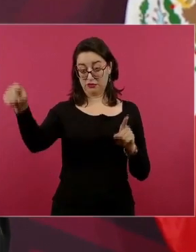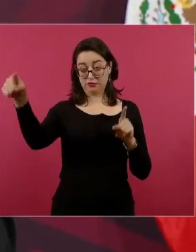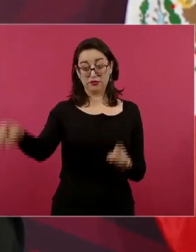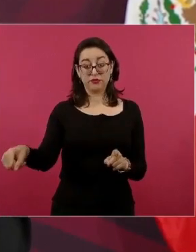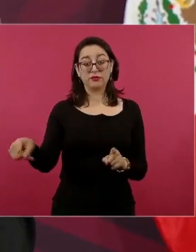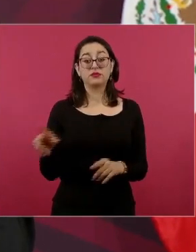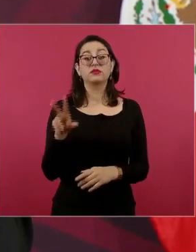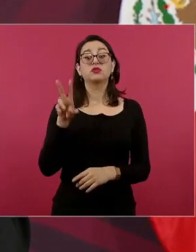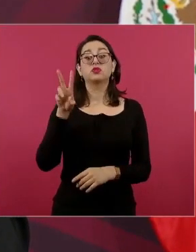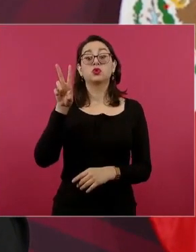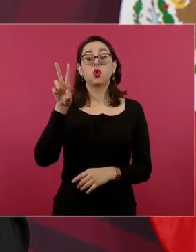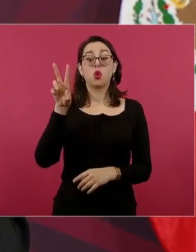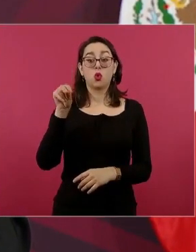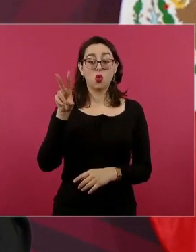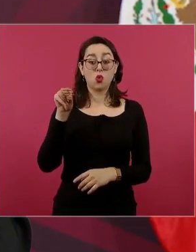cerca de 80